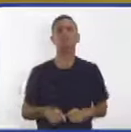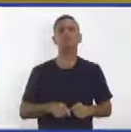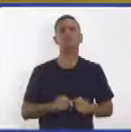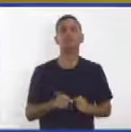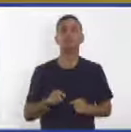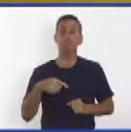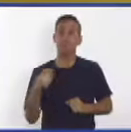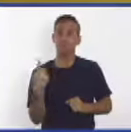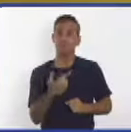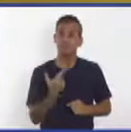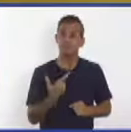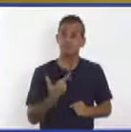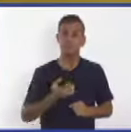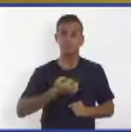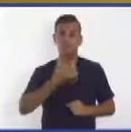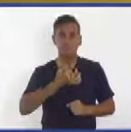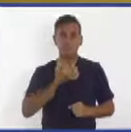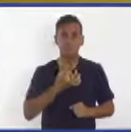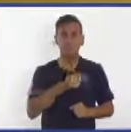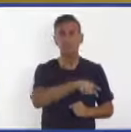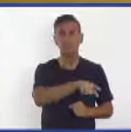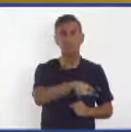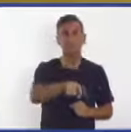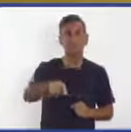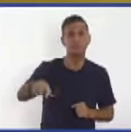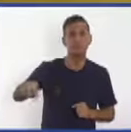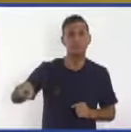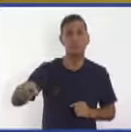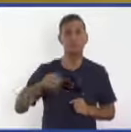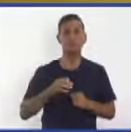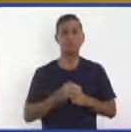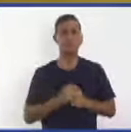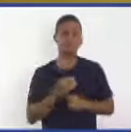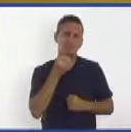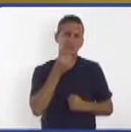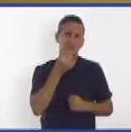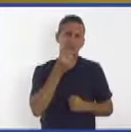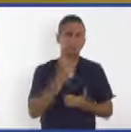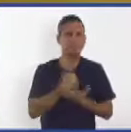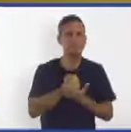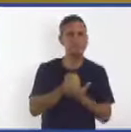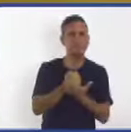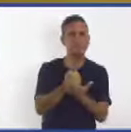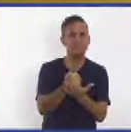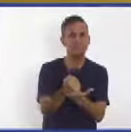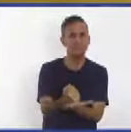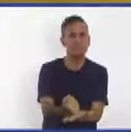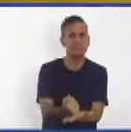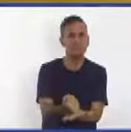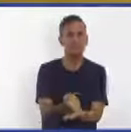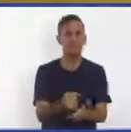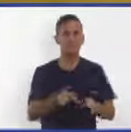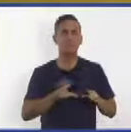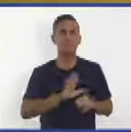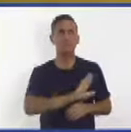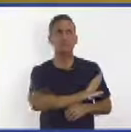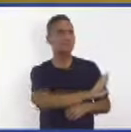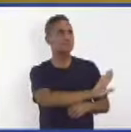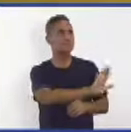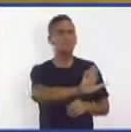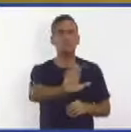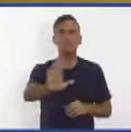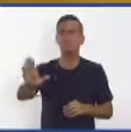ustedes se pueden apoyar del propio contexto este en que está utilizada la palabra